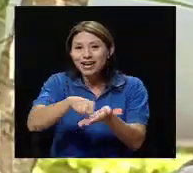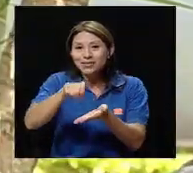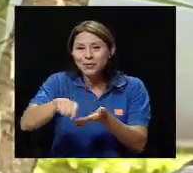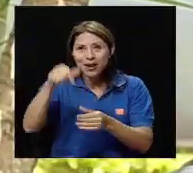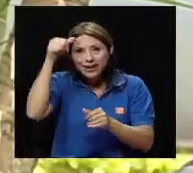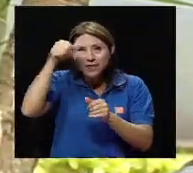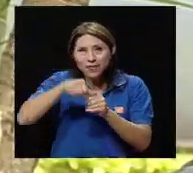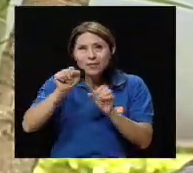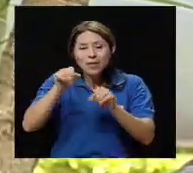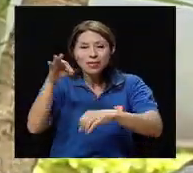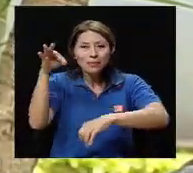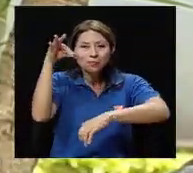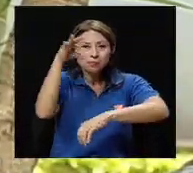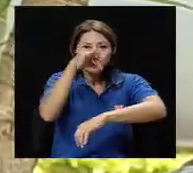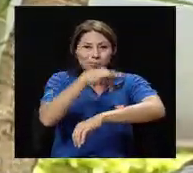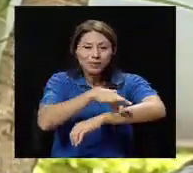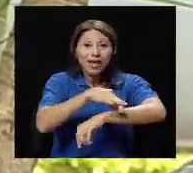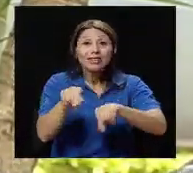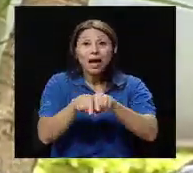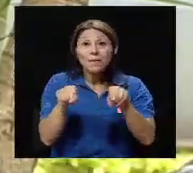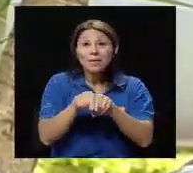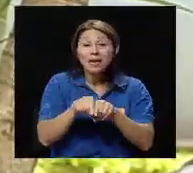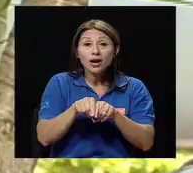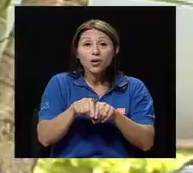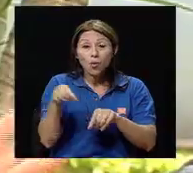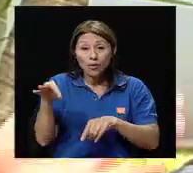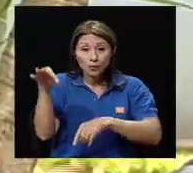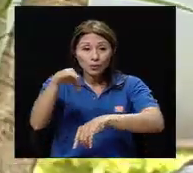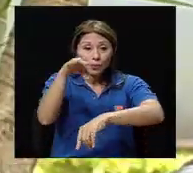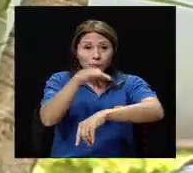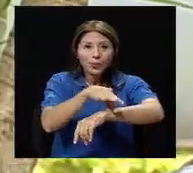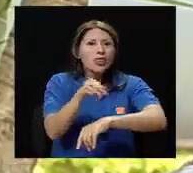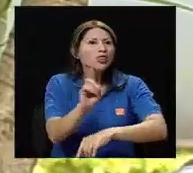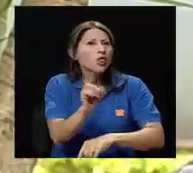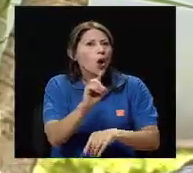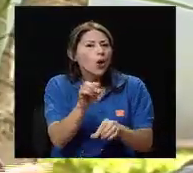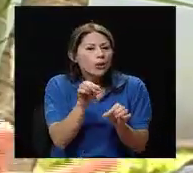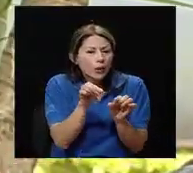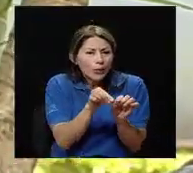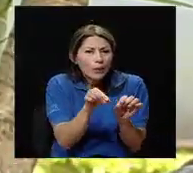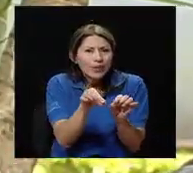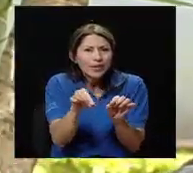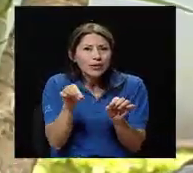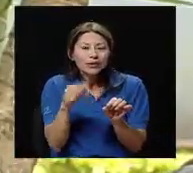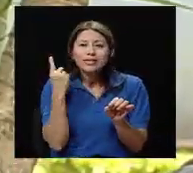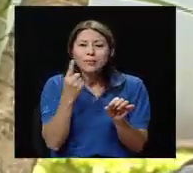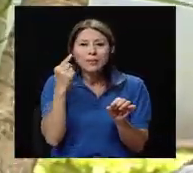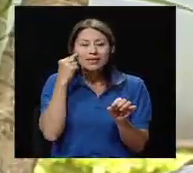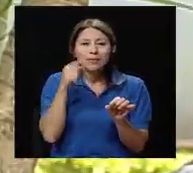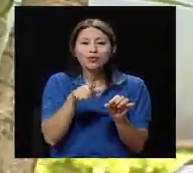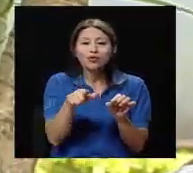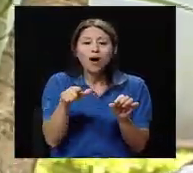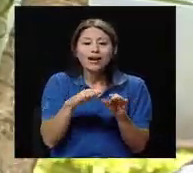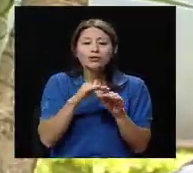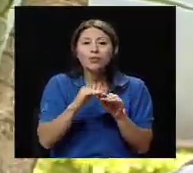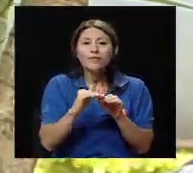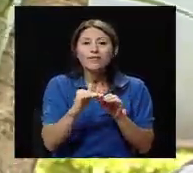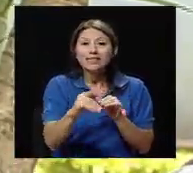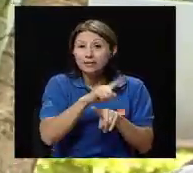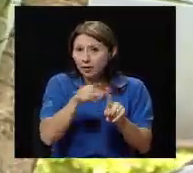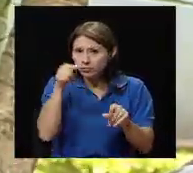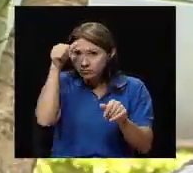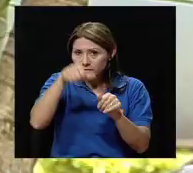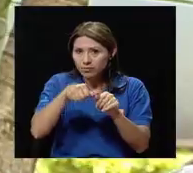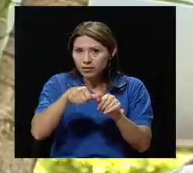Y digamos, cuando ella busca dónde colocar, siempre pensemos en lugares, como les decía, con superficies, pero agreguémosle un detalle: lugares que tengan agua